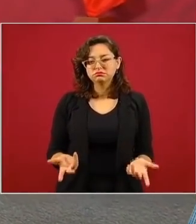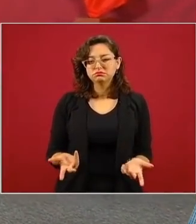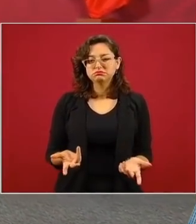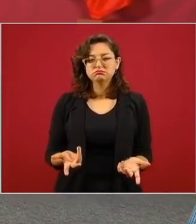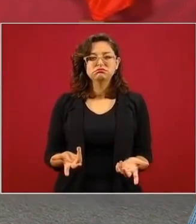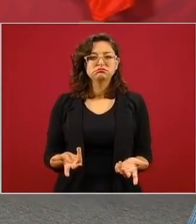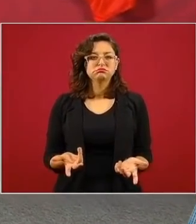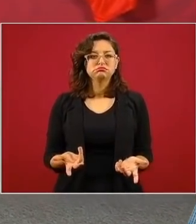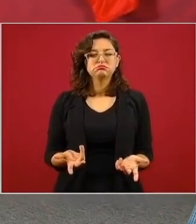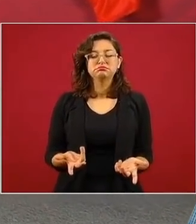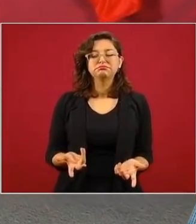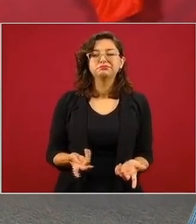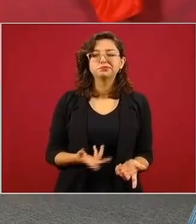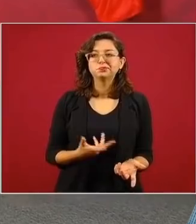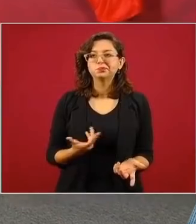de